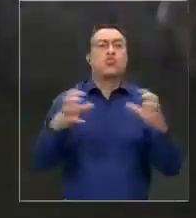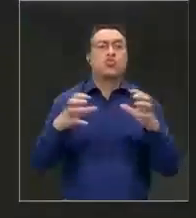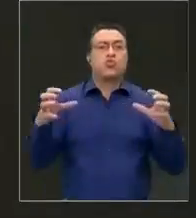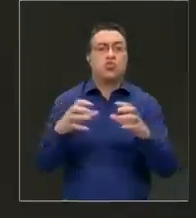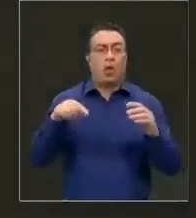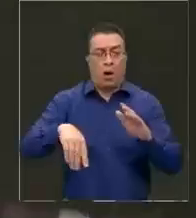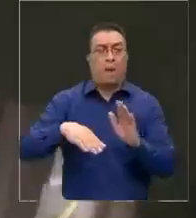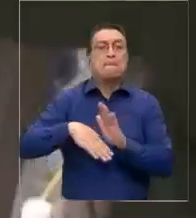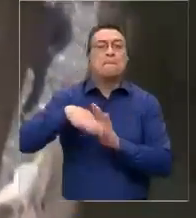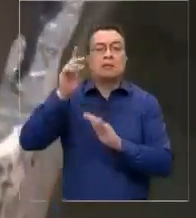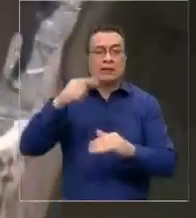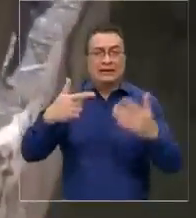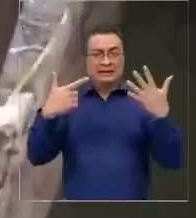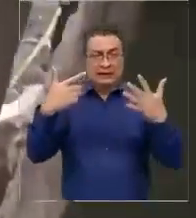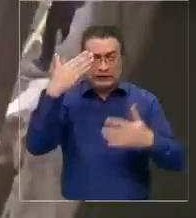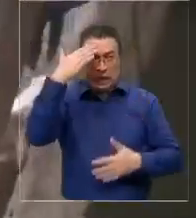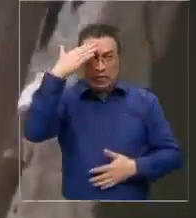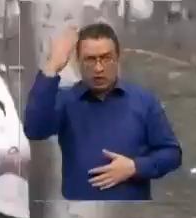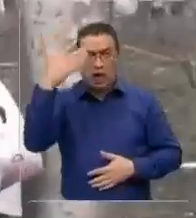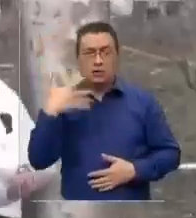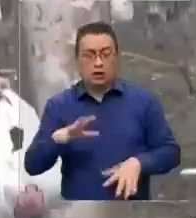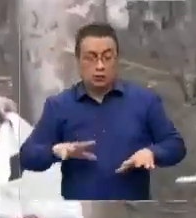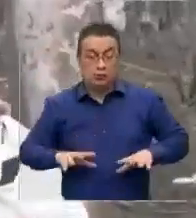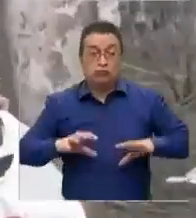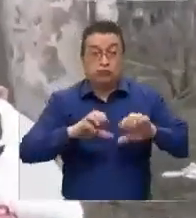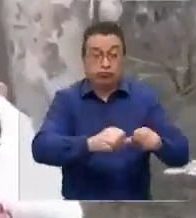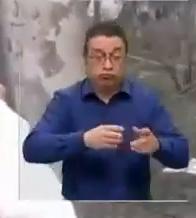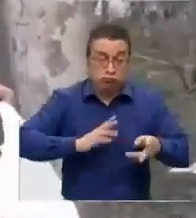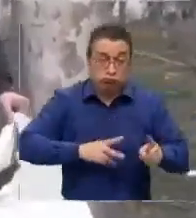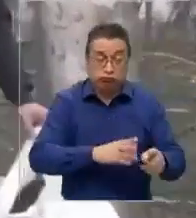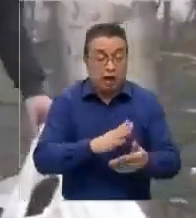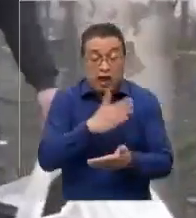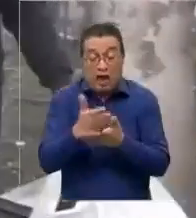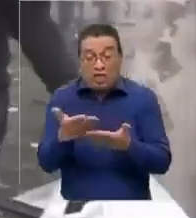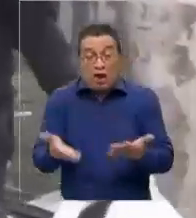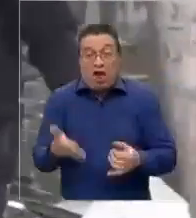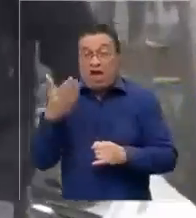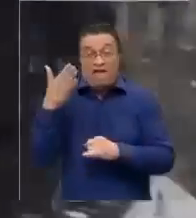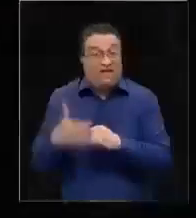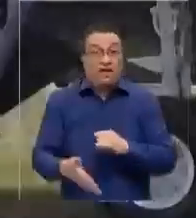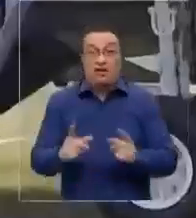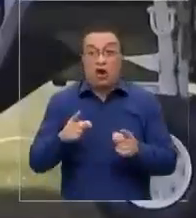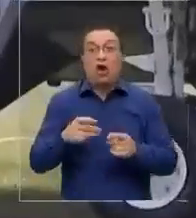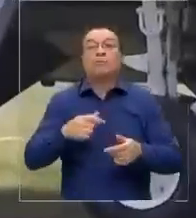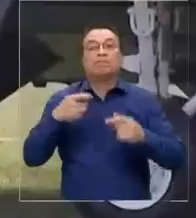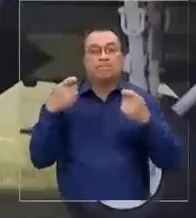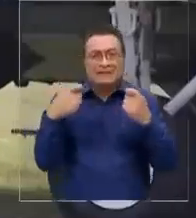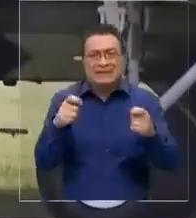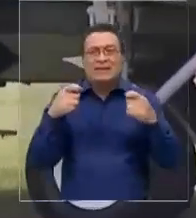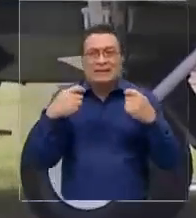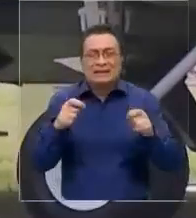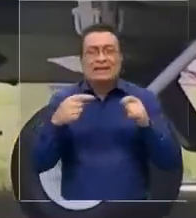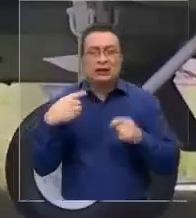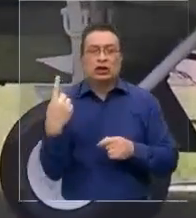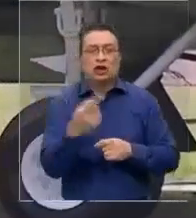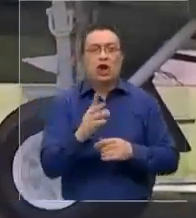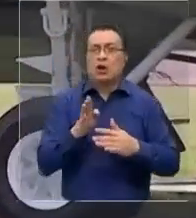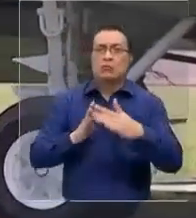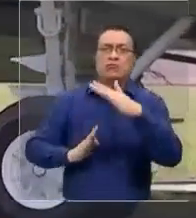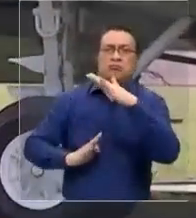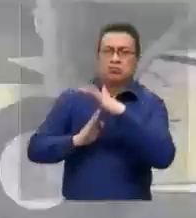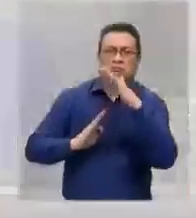el país. Llevan 7 días de una invasión que por ahora no tiene fin, pese a los intentos de Occidente por detener a la